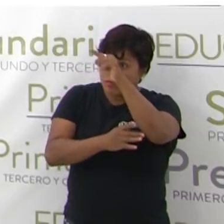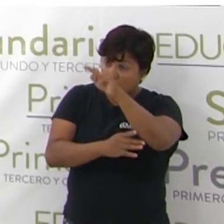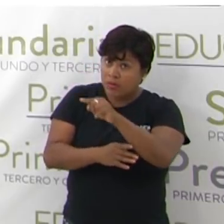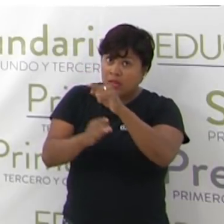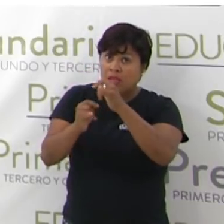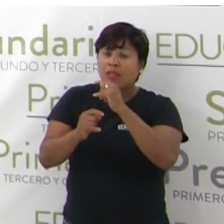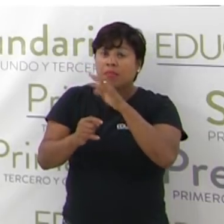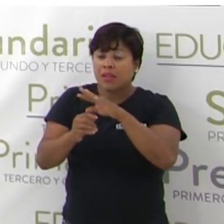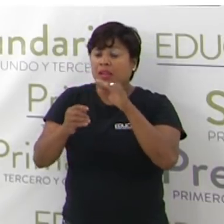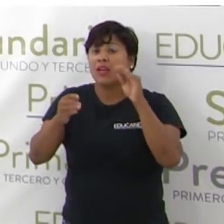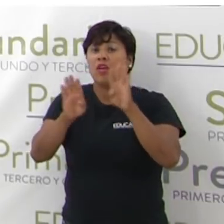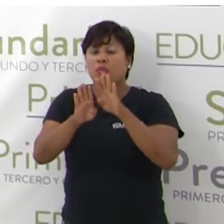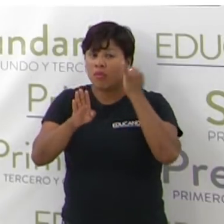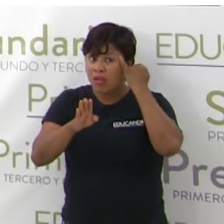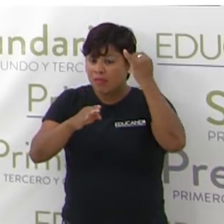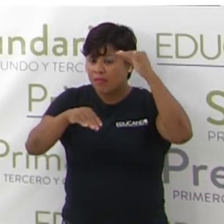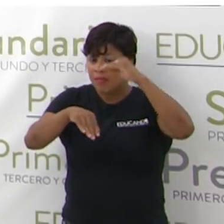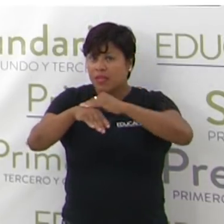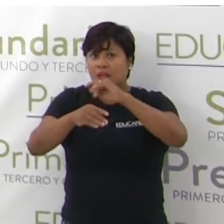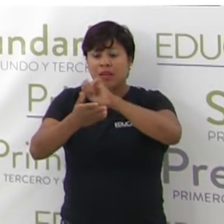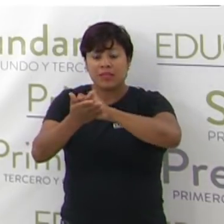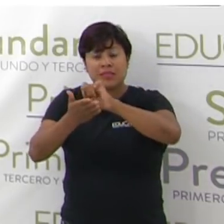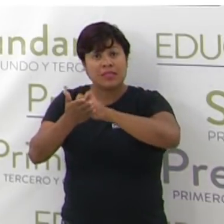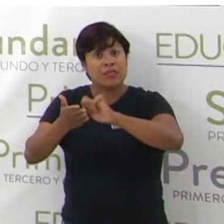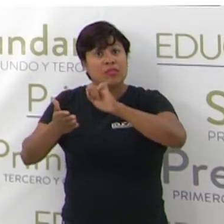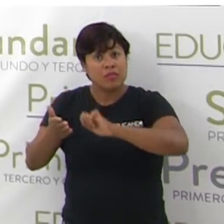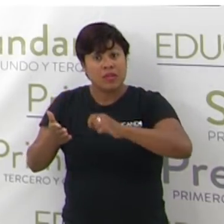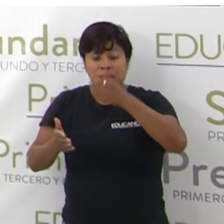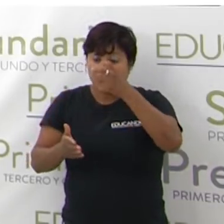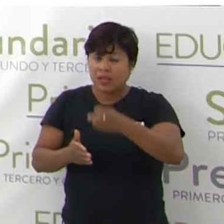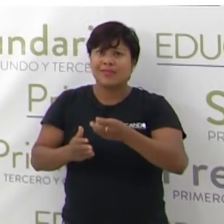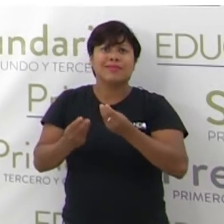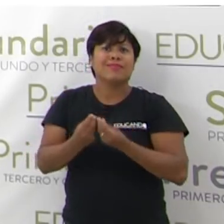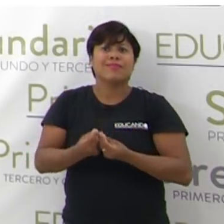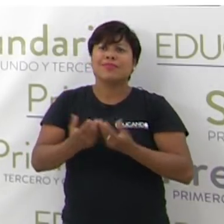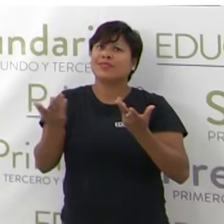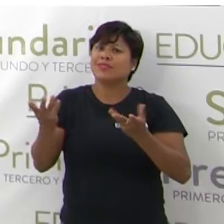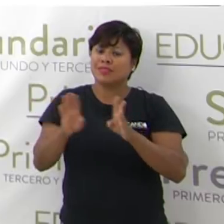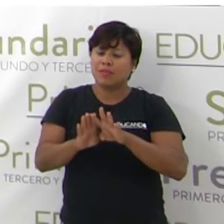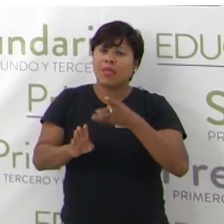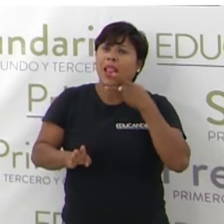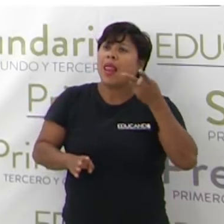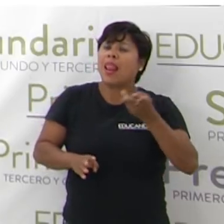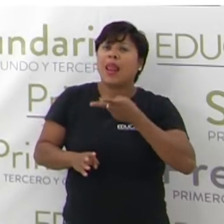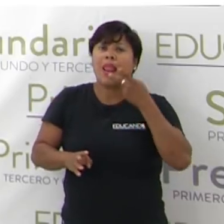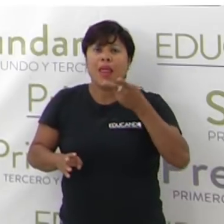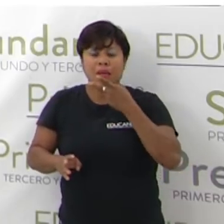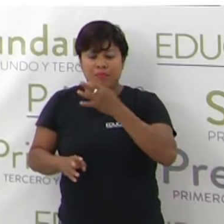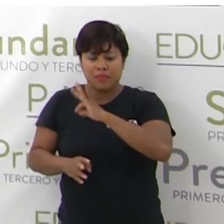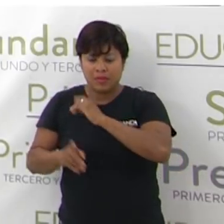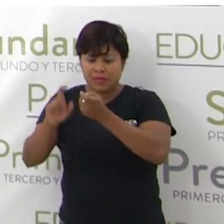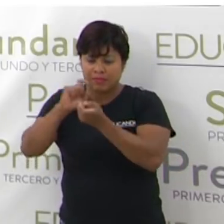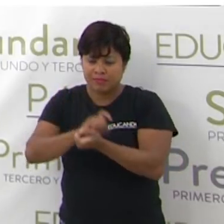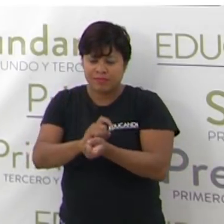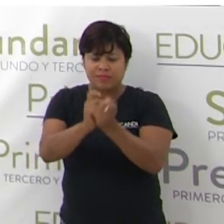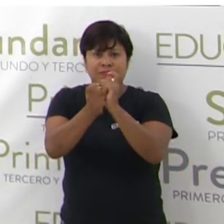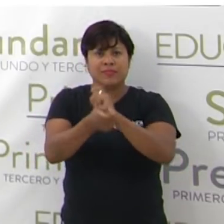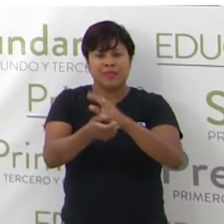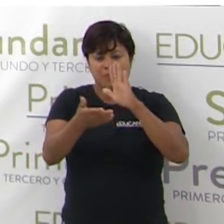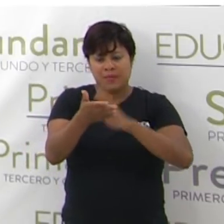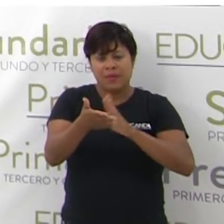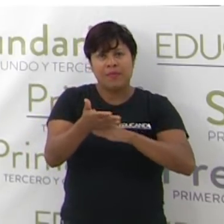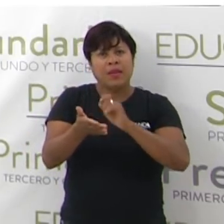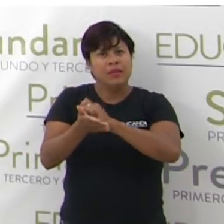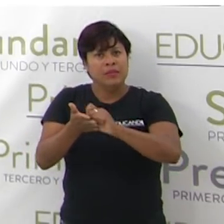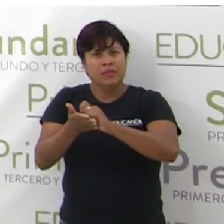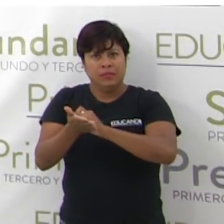escritura, que fue un gran invento, muchos de estos relatos orales se trasladaron al papel, es